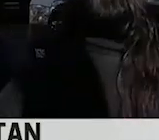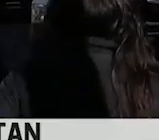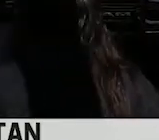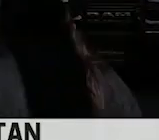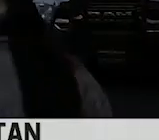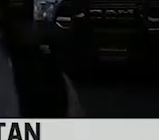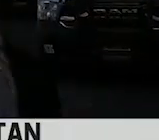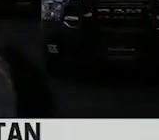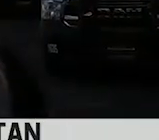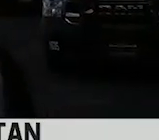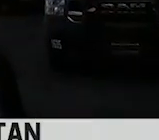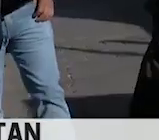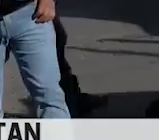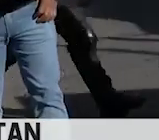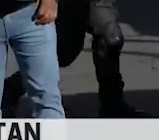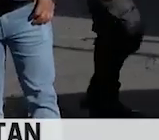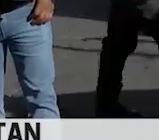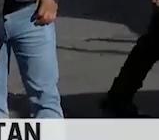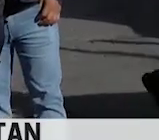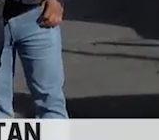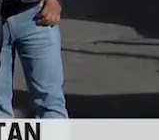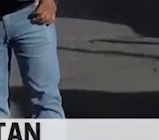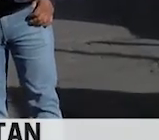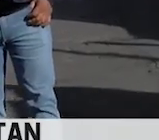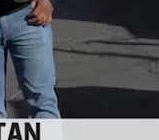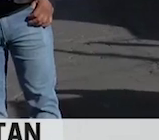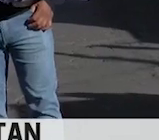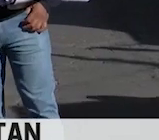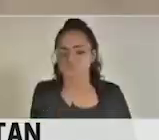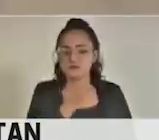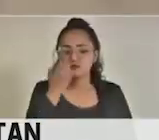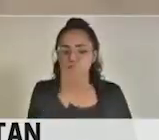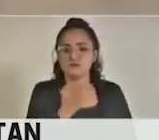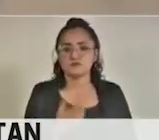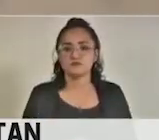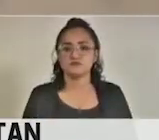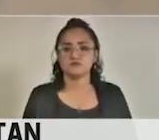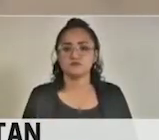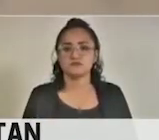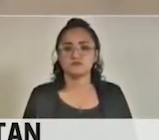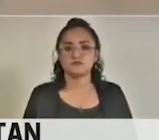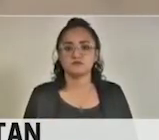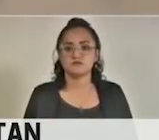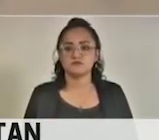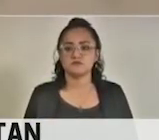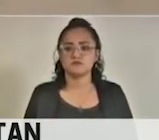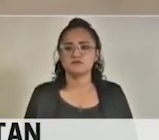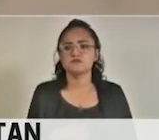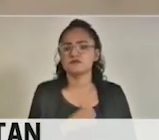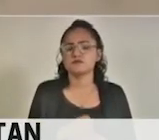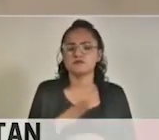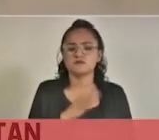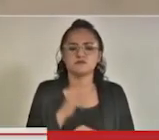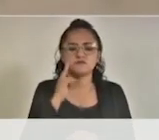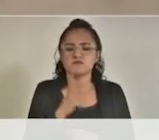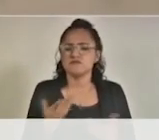Tras conocer las demandas de los policías estatales, el gobernador Miguel Barbosa se comprometió a entablar diálogo con los representantes. No veo